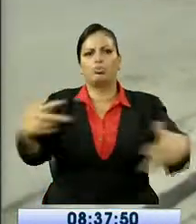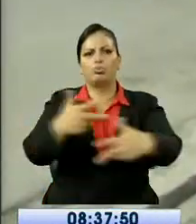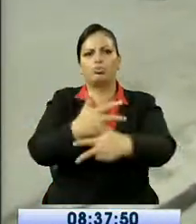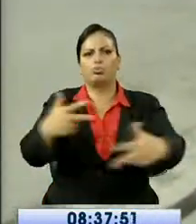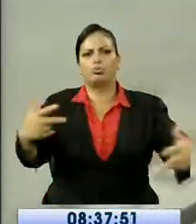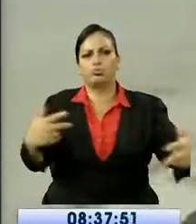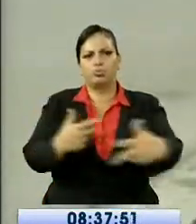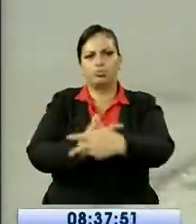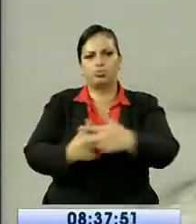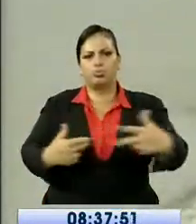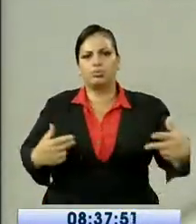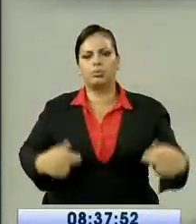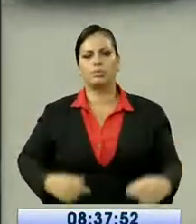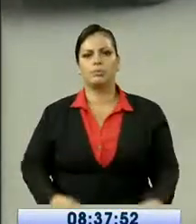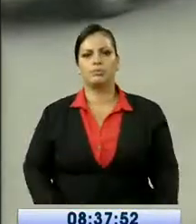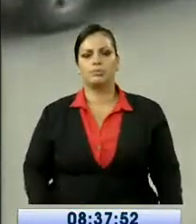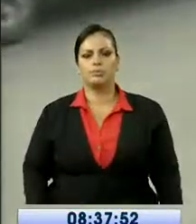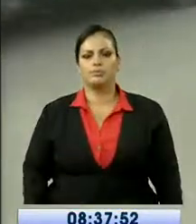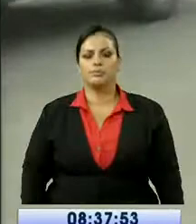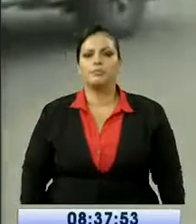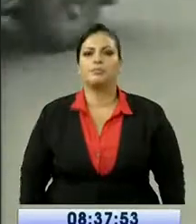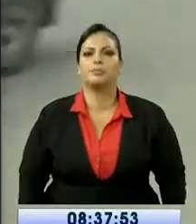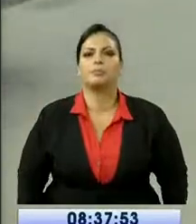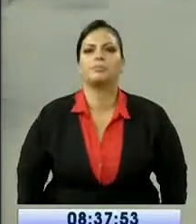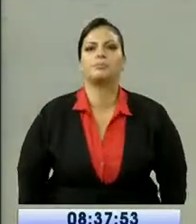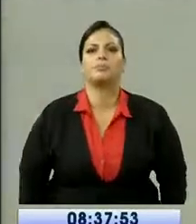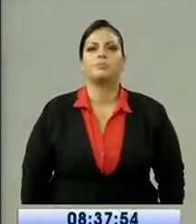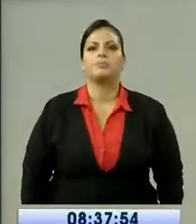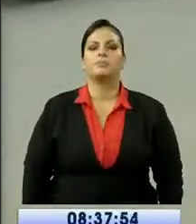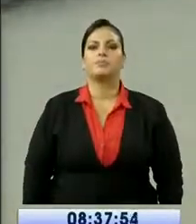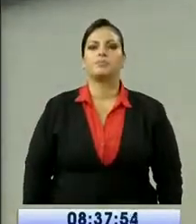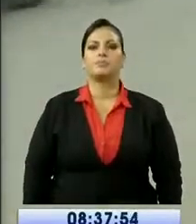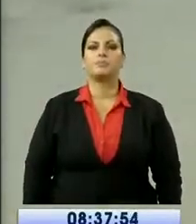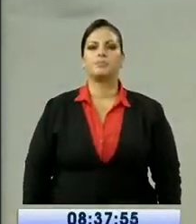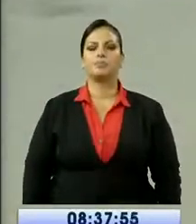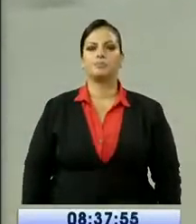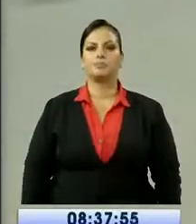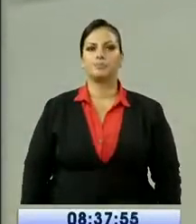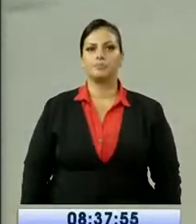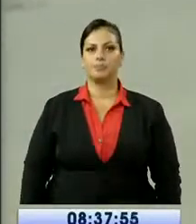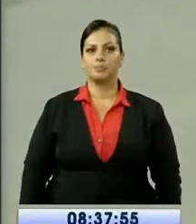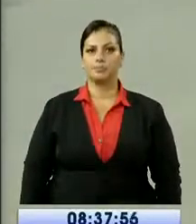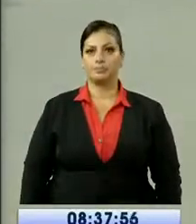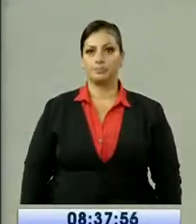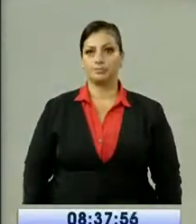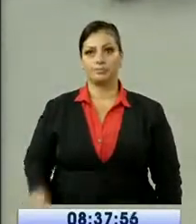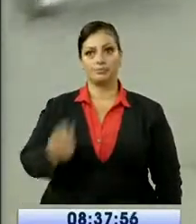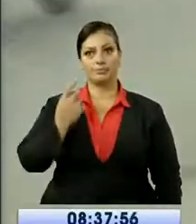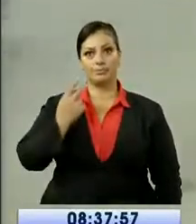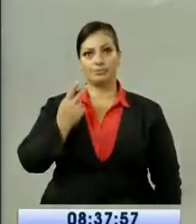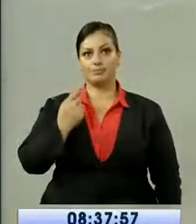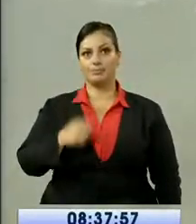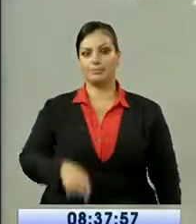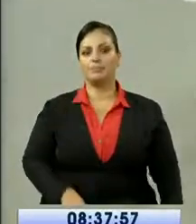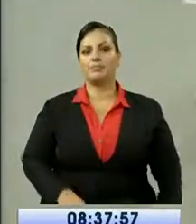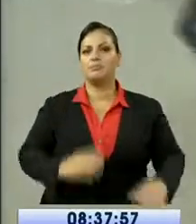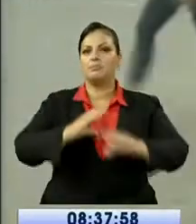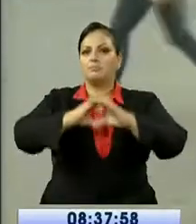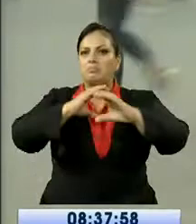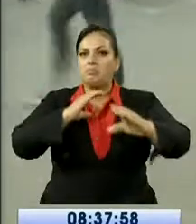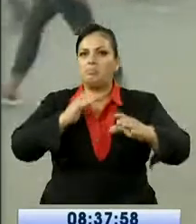consigo? Que desafortunadamente, según tenemos reportes, algunos de los conductores irrespetan las señales de